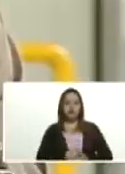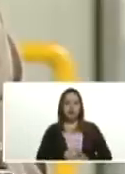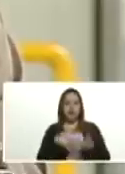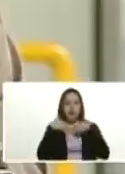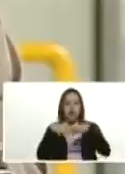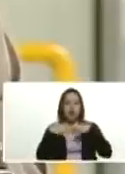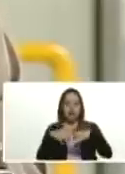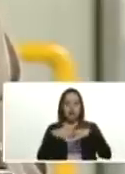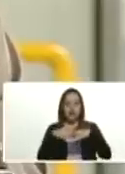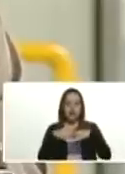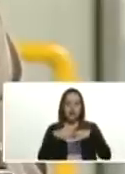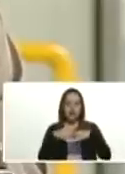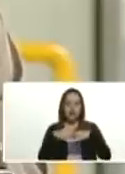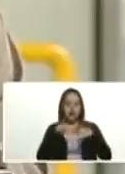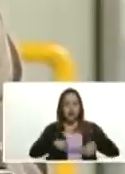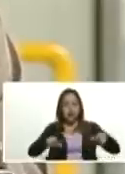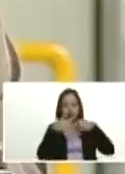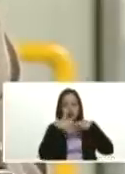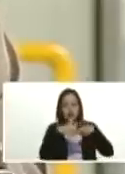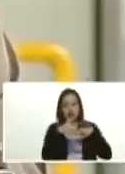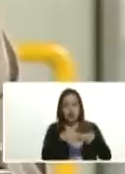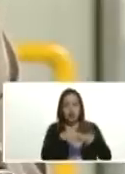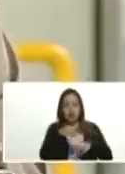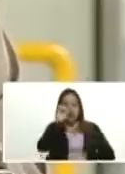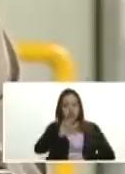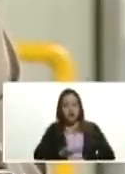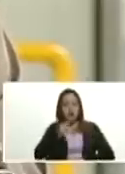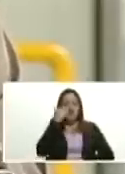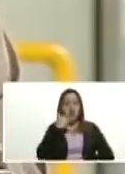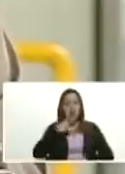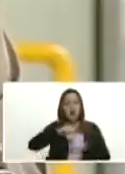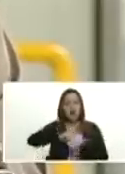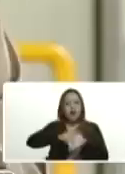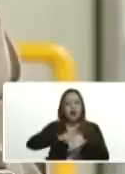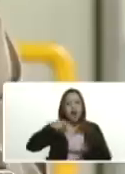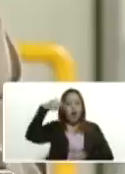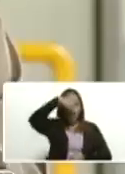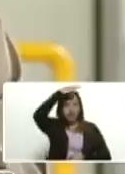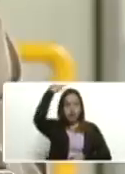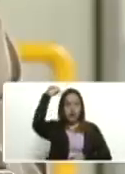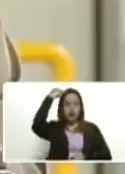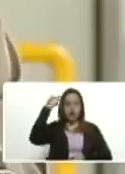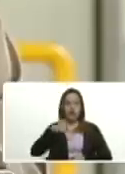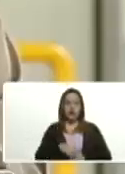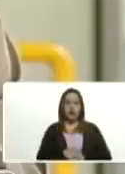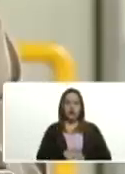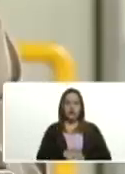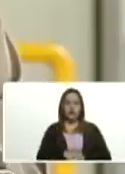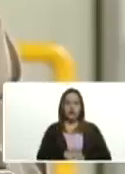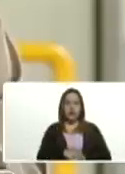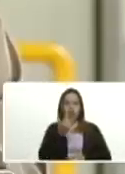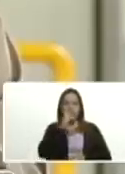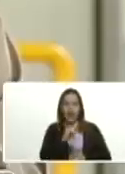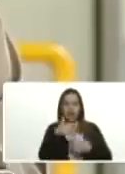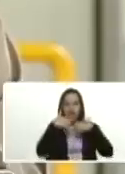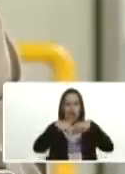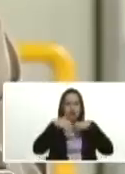industrial del sur de Valencia. Allá en la parroquia Rafael Urdaneta. Allá está la